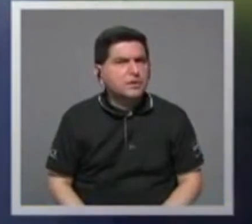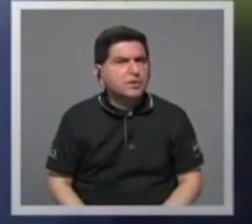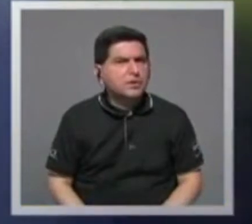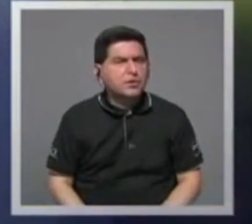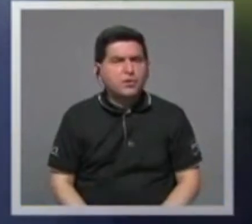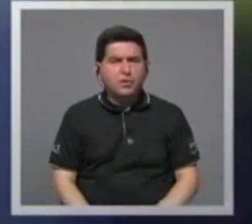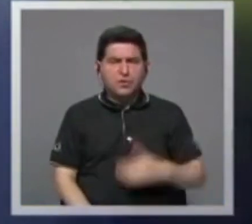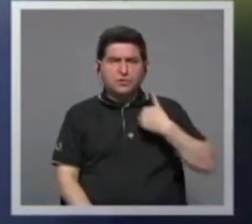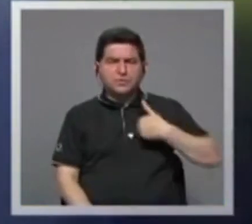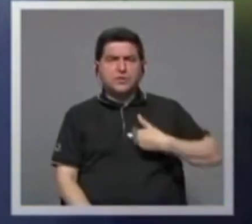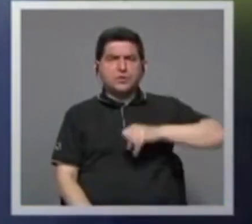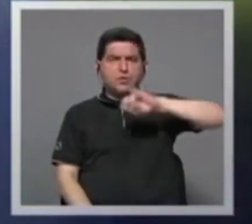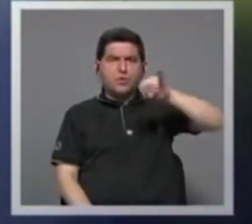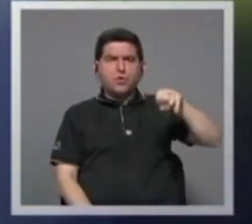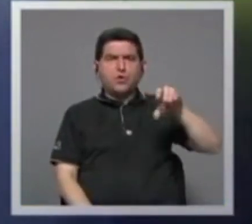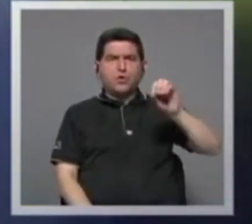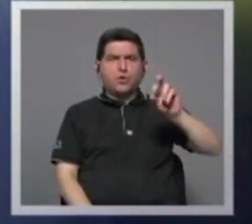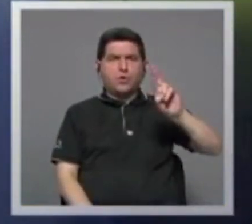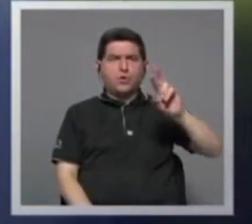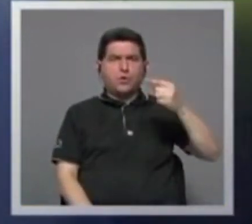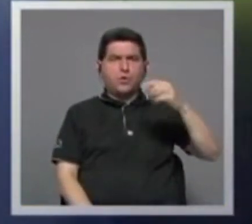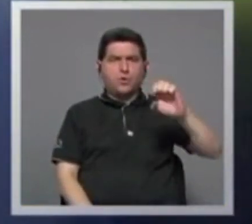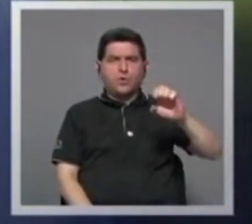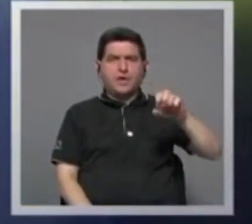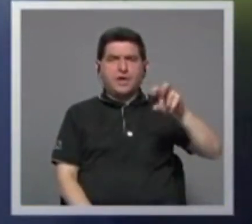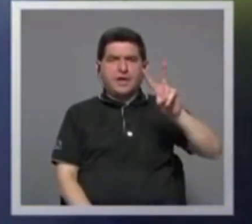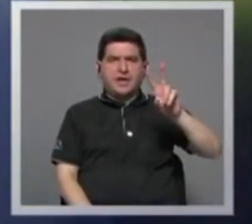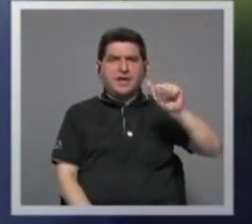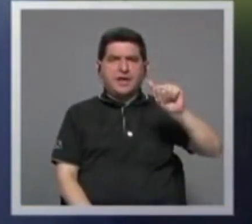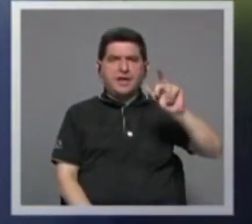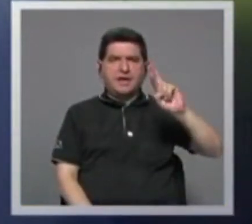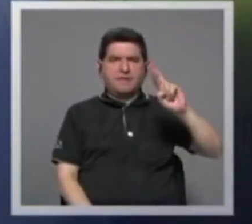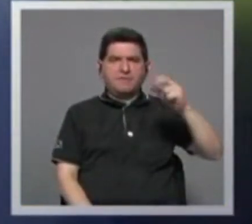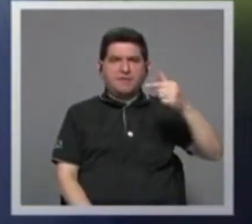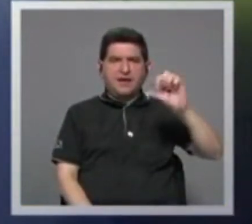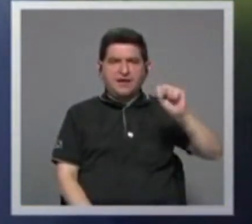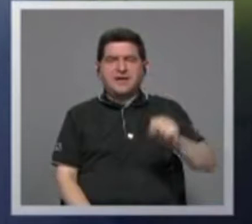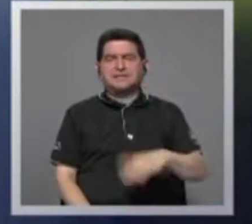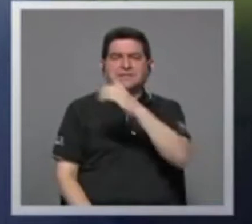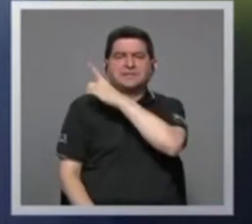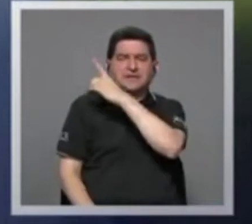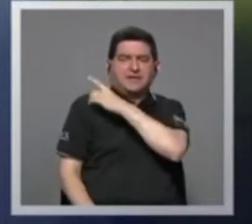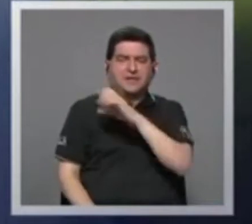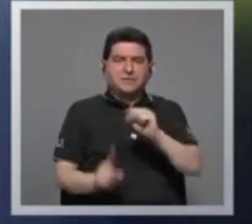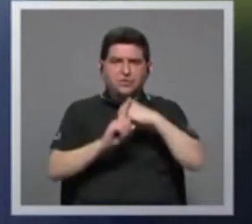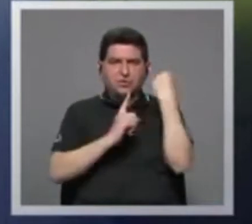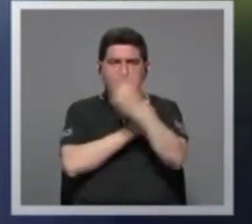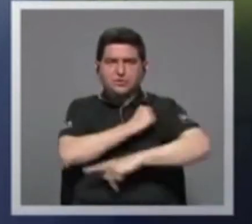Don Jorge Vargas, director del Estado de la Nación.